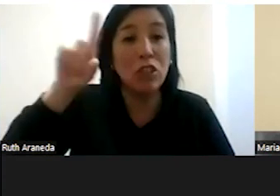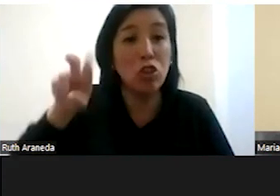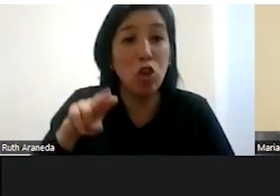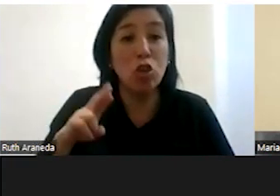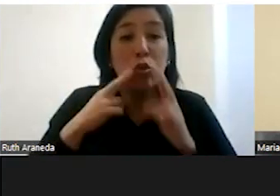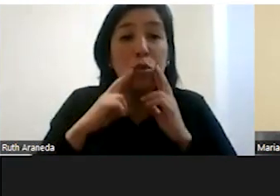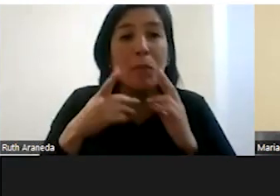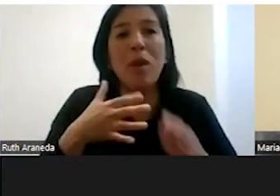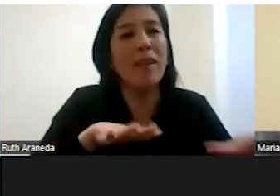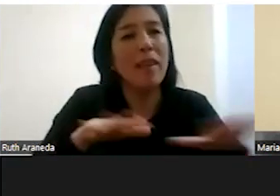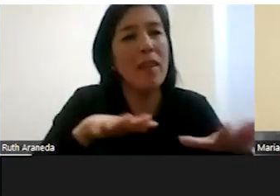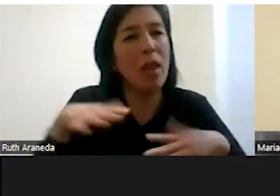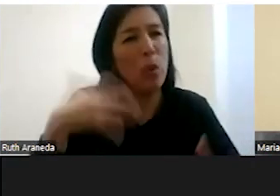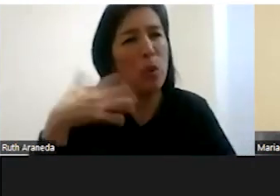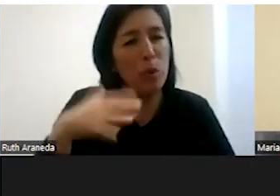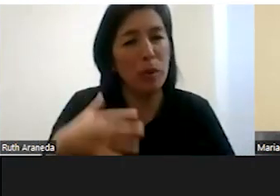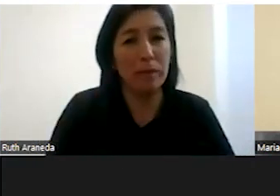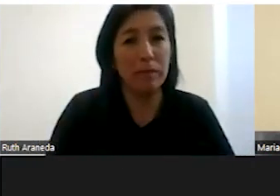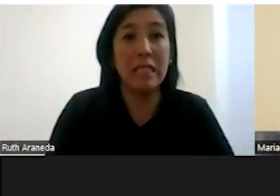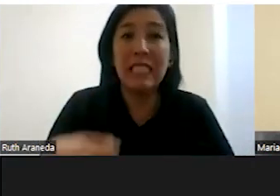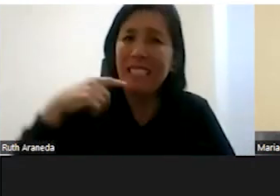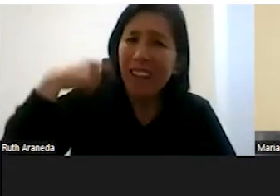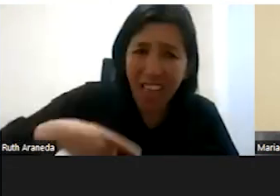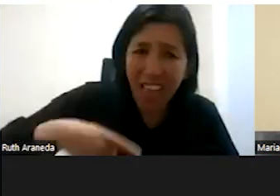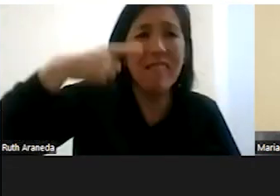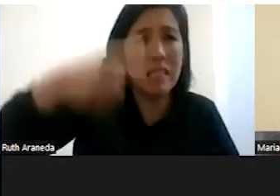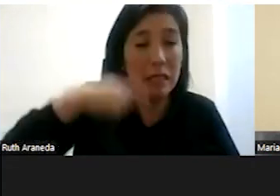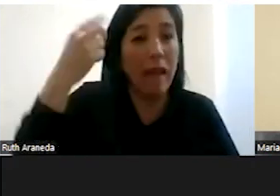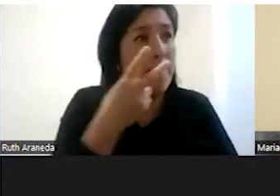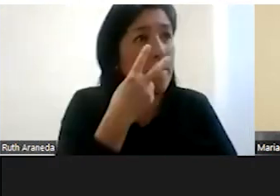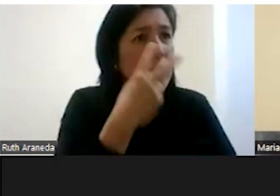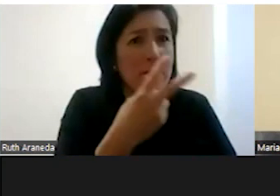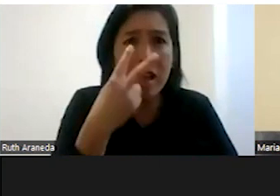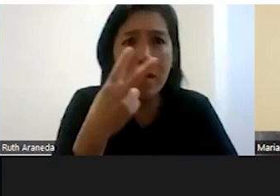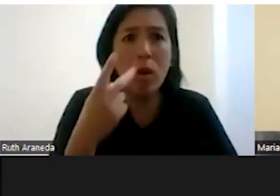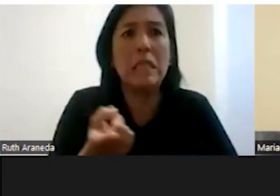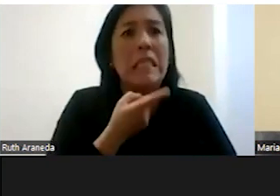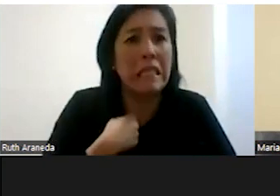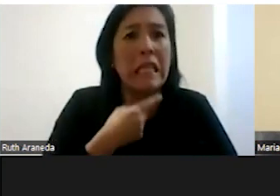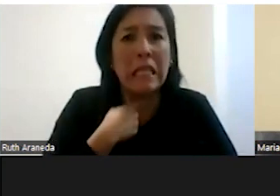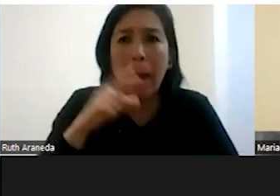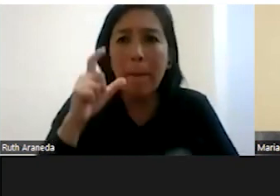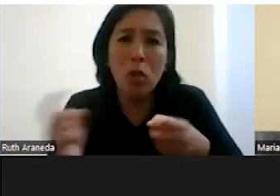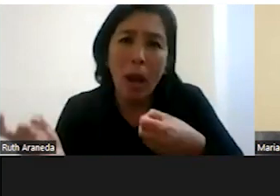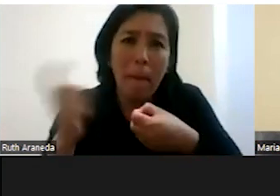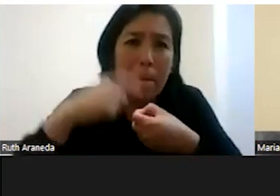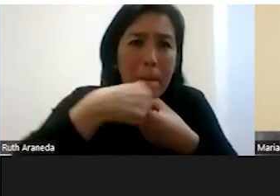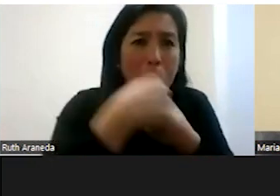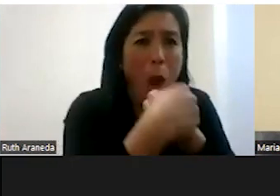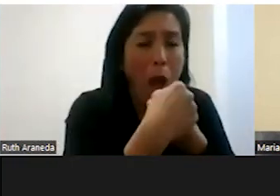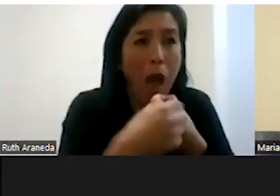actividad. Realmente, cada vez estamos viendo mayor interés de los participantes en